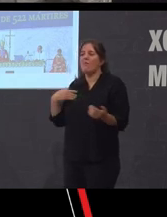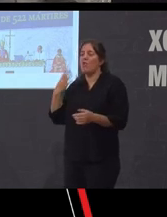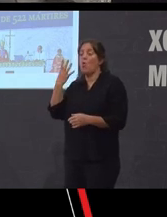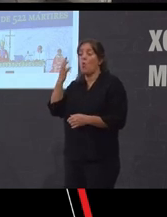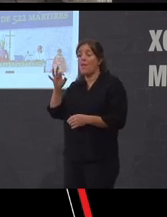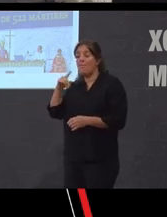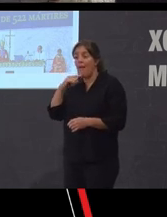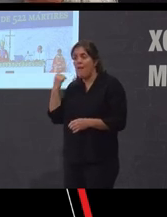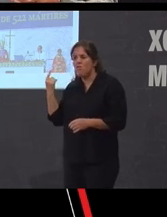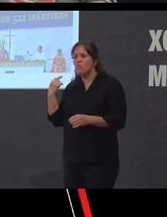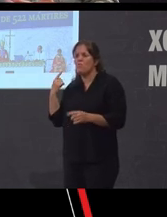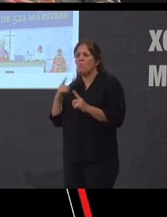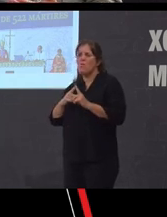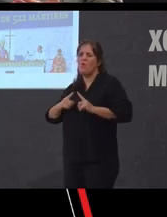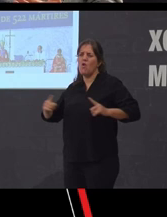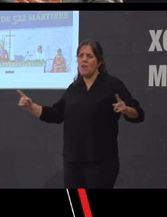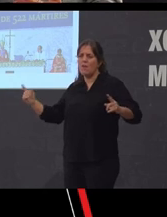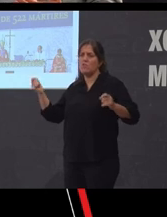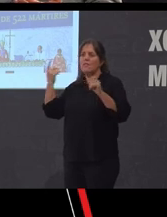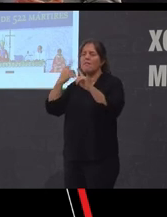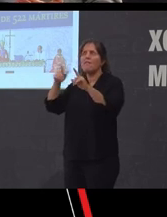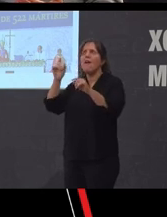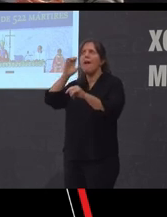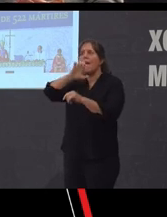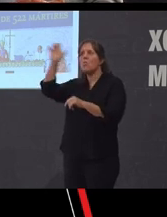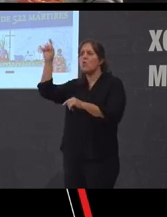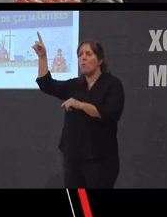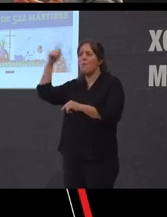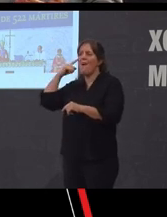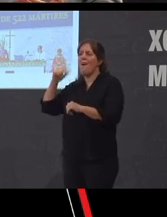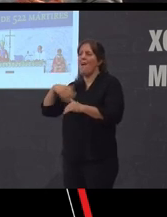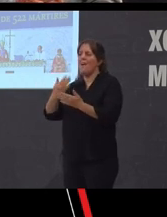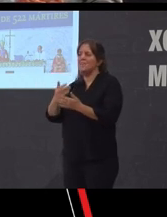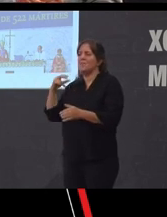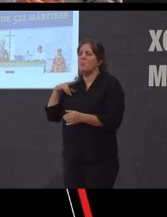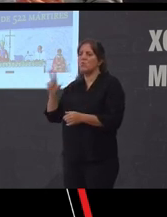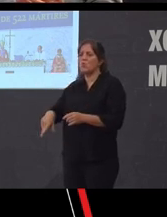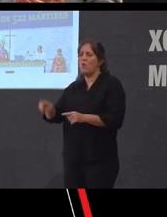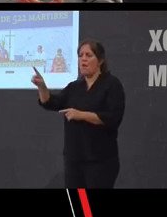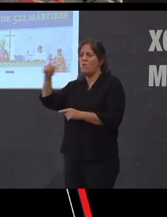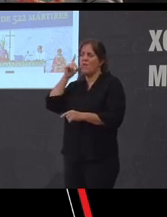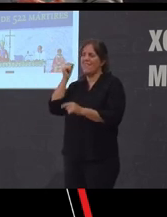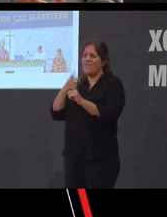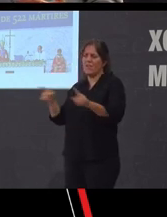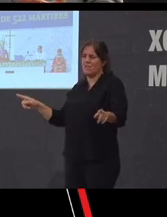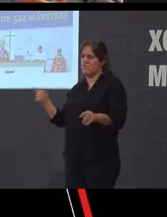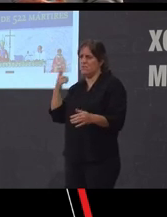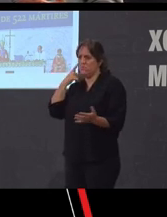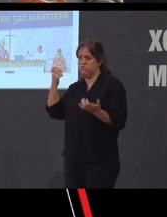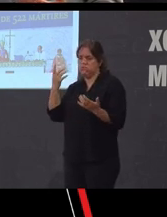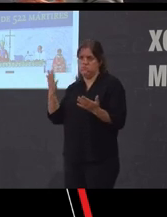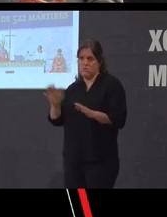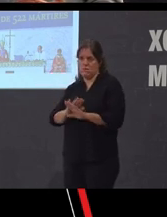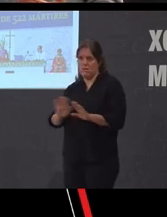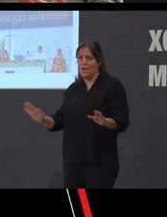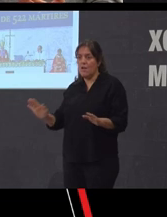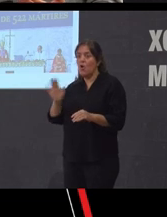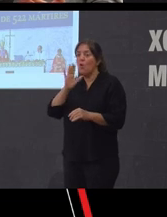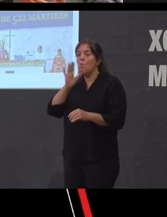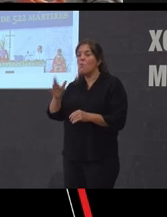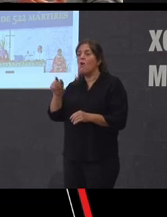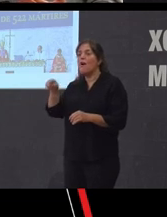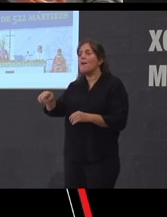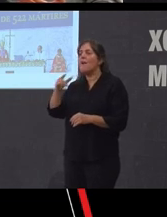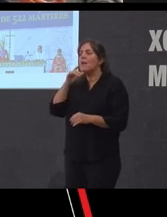longos, moi diferentes ao que pasou no resto de Europa, incluso en Portugal, moi diferentes. Porque aquí sí que houve